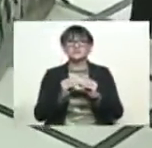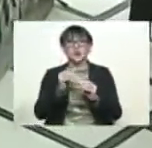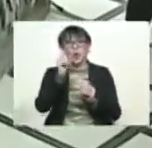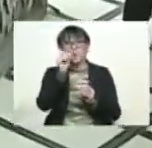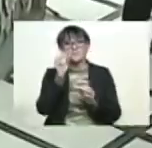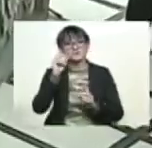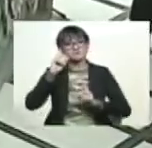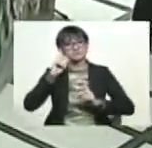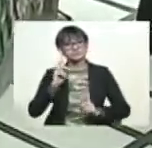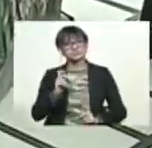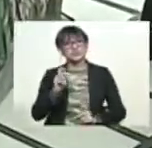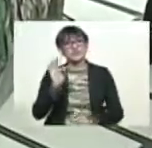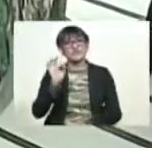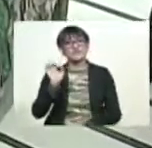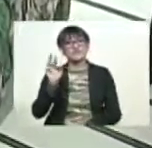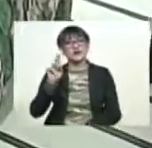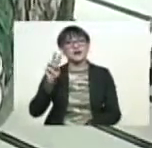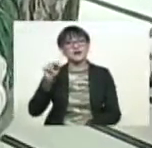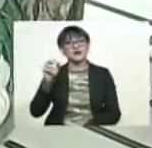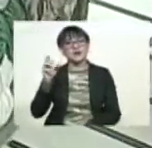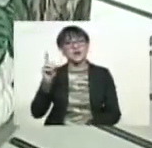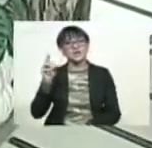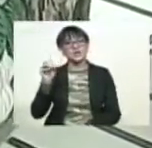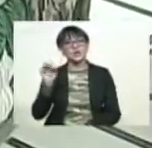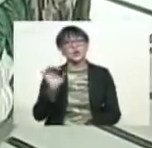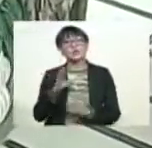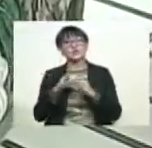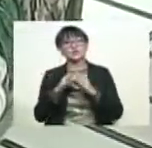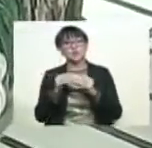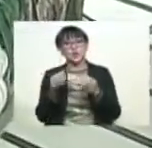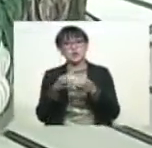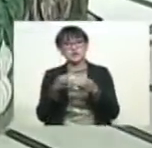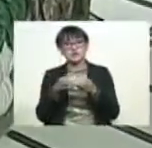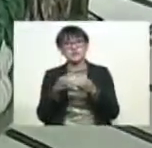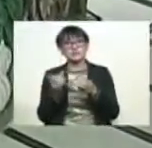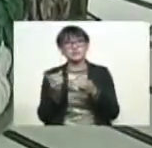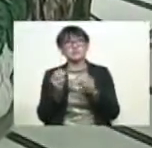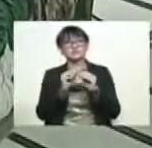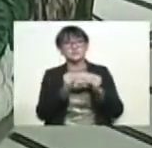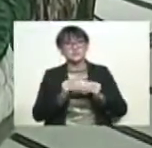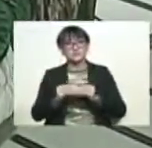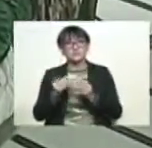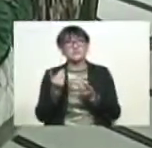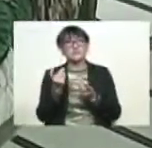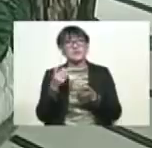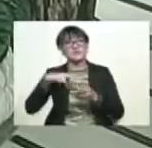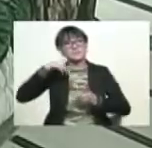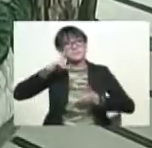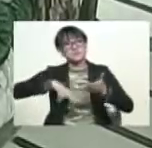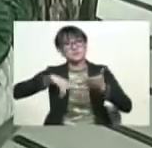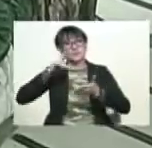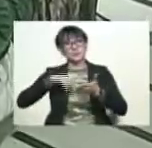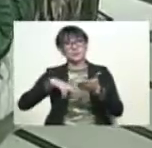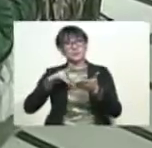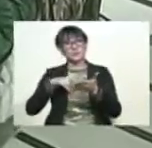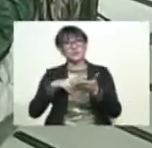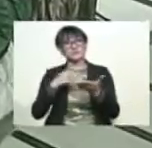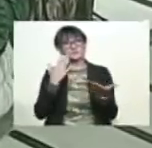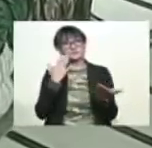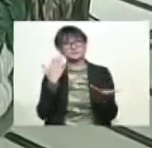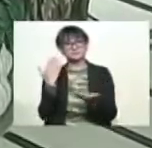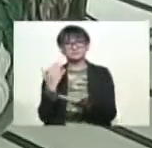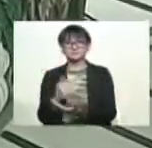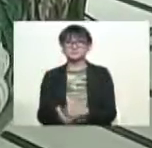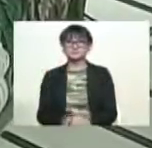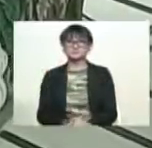Fernando de Tobar Panting, que con su equipo hizo todo el decapado y la reintegración de los faltantes de la pintura y también de los mosaicos